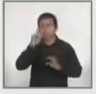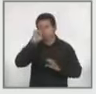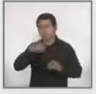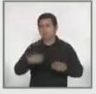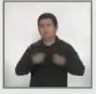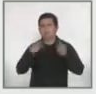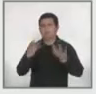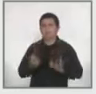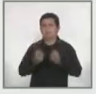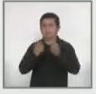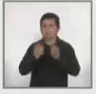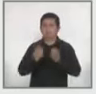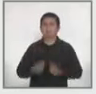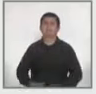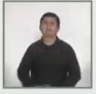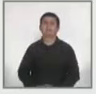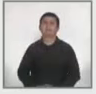vidas.